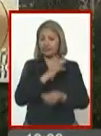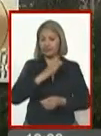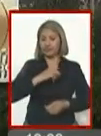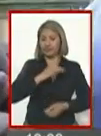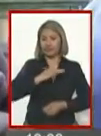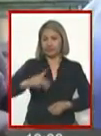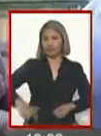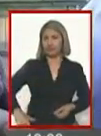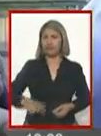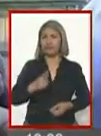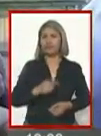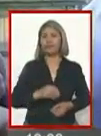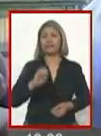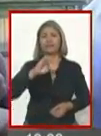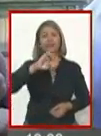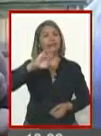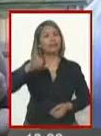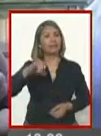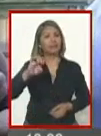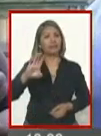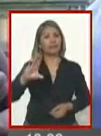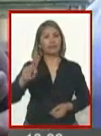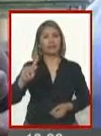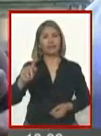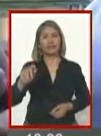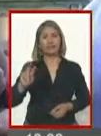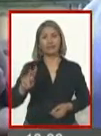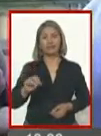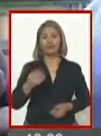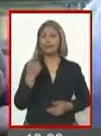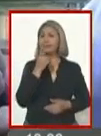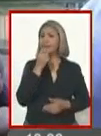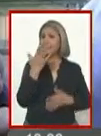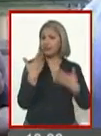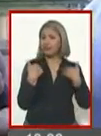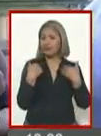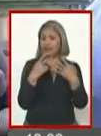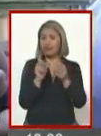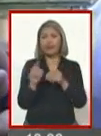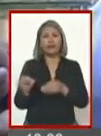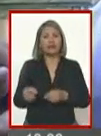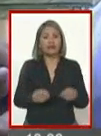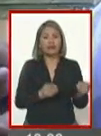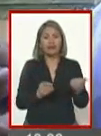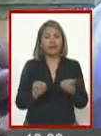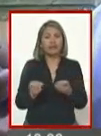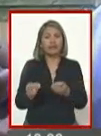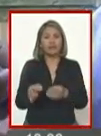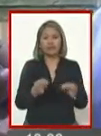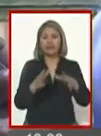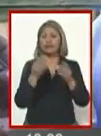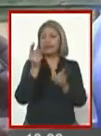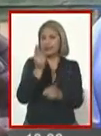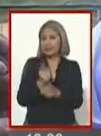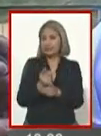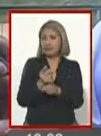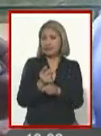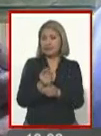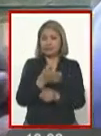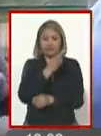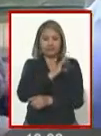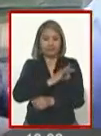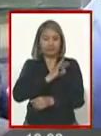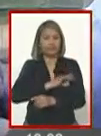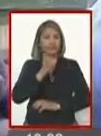consejo municipal lo disuelve el ejecutivo municipal entonces es quien tiene que encontrar la forma más adecuada y en